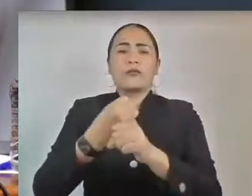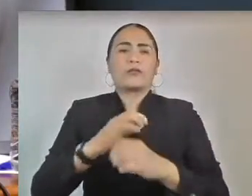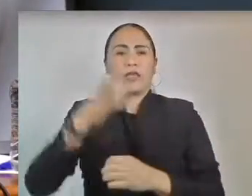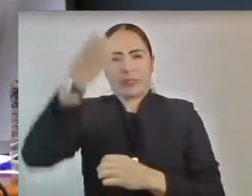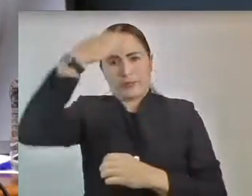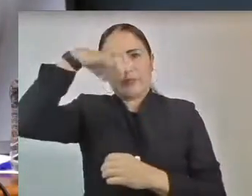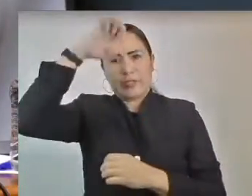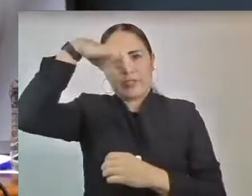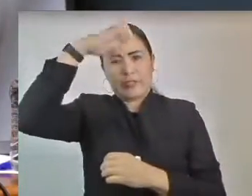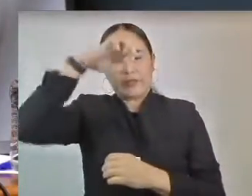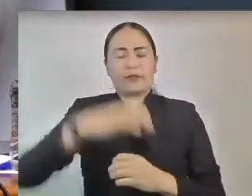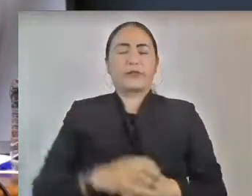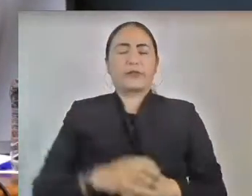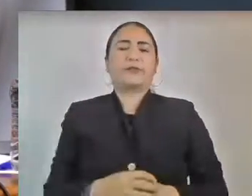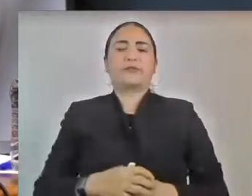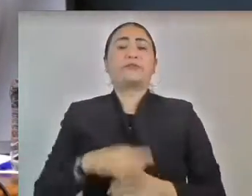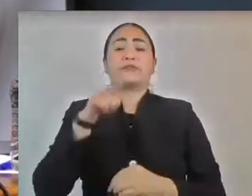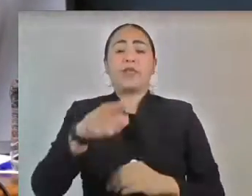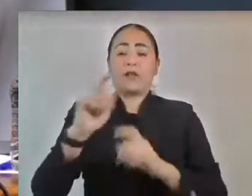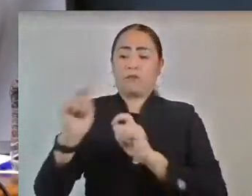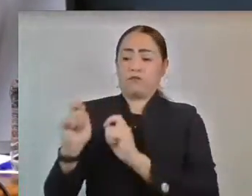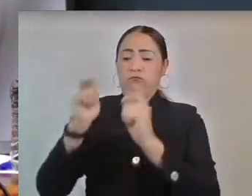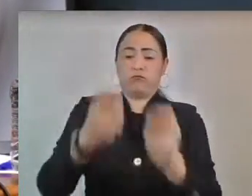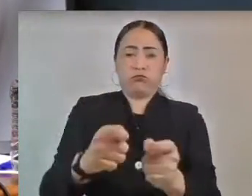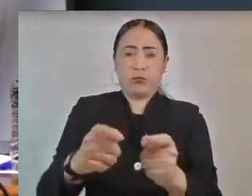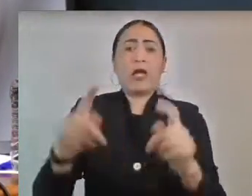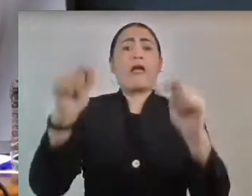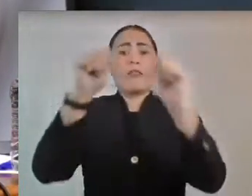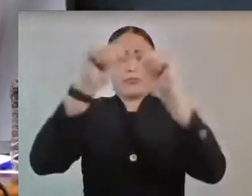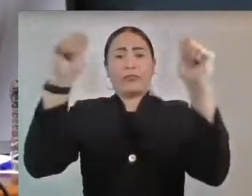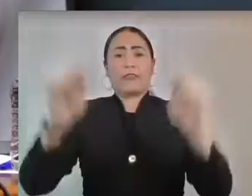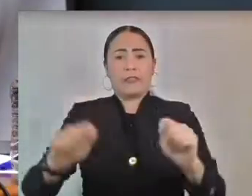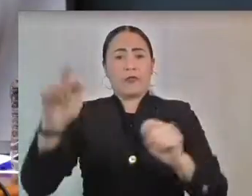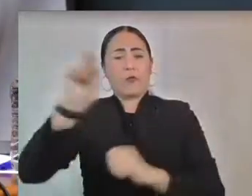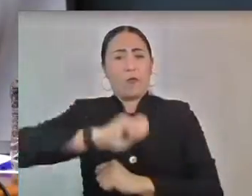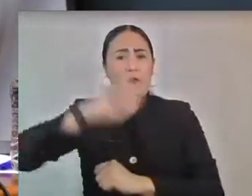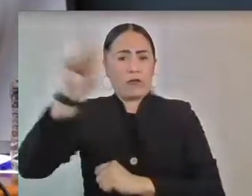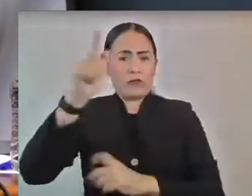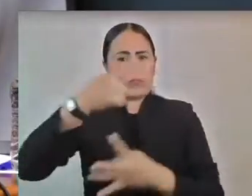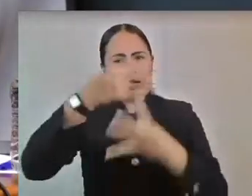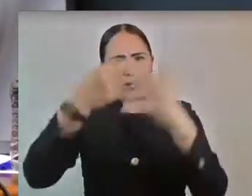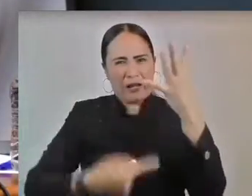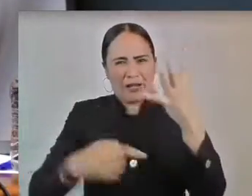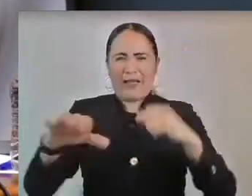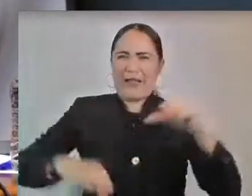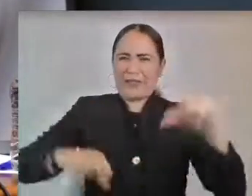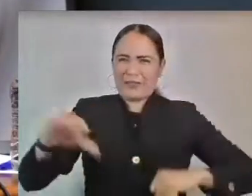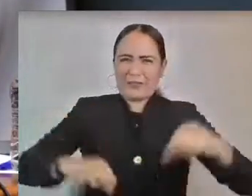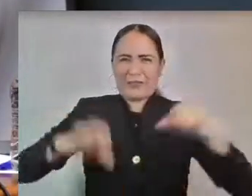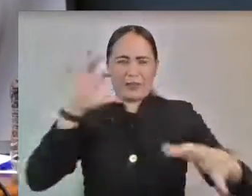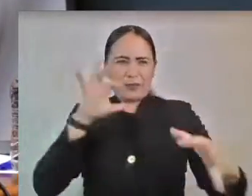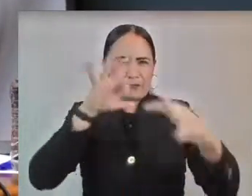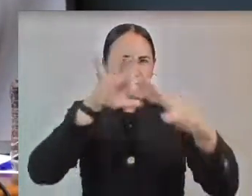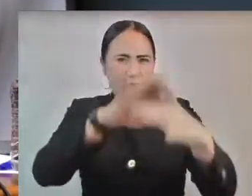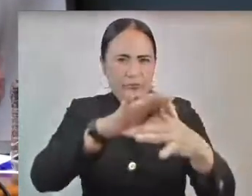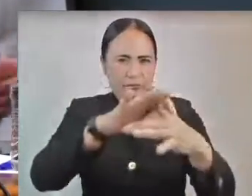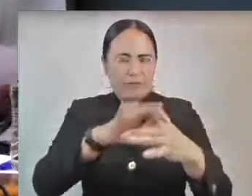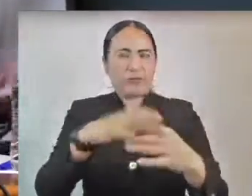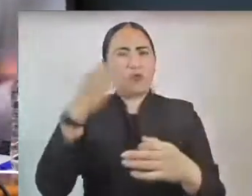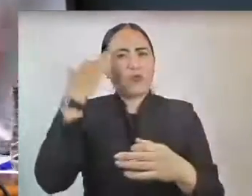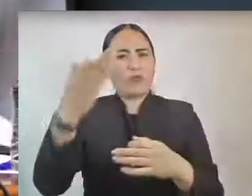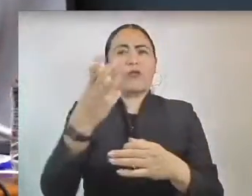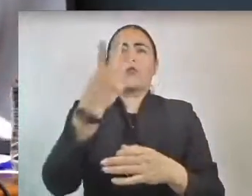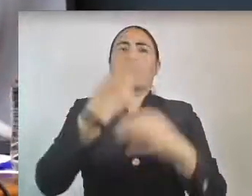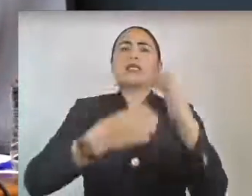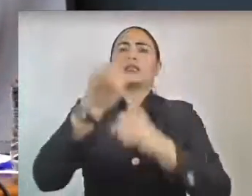Contar al día de su designación con título profesional en áreas afín a sus funciones con una antigüedad mínima de 3